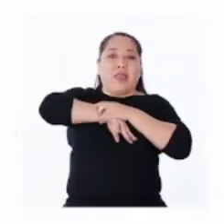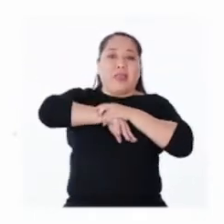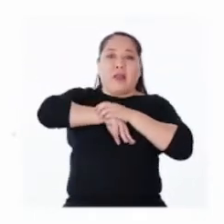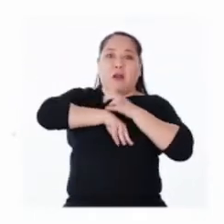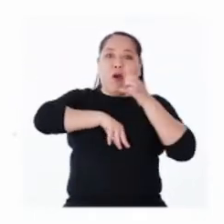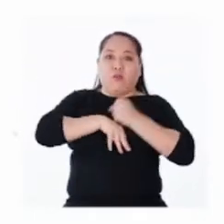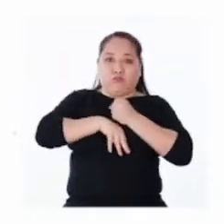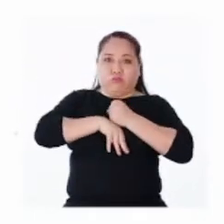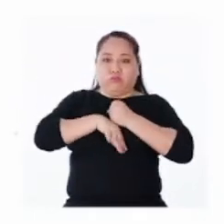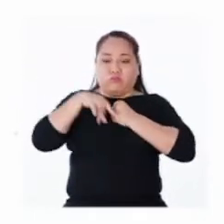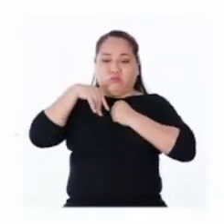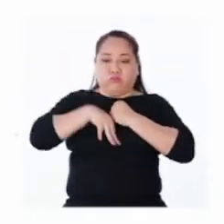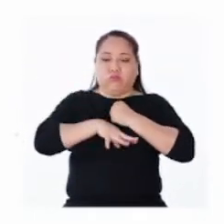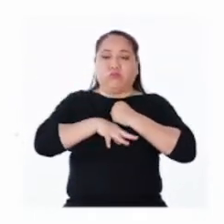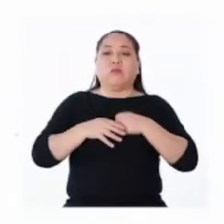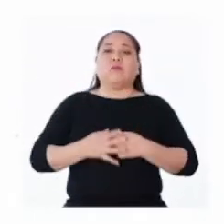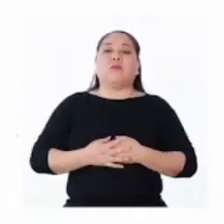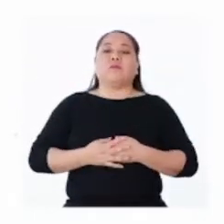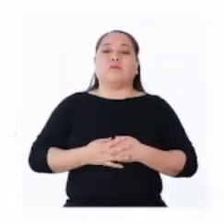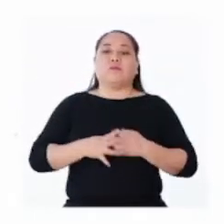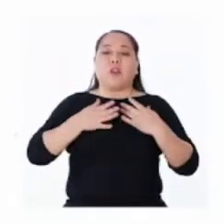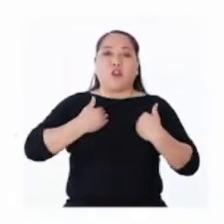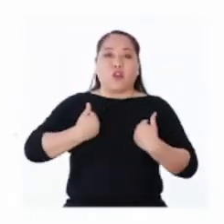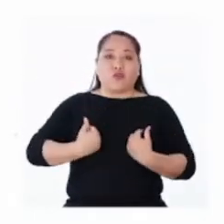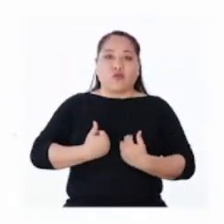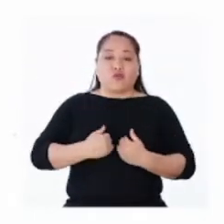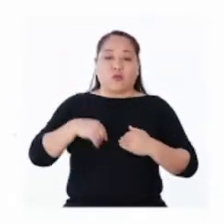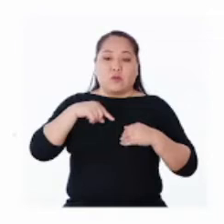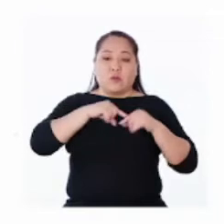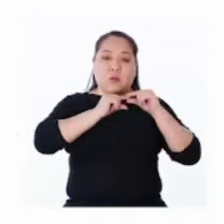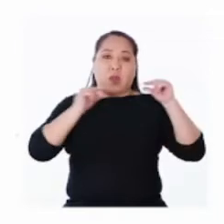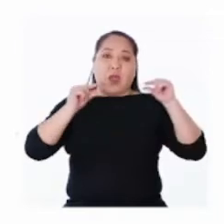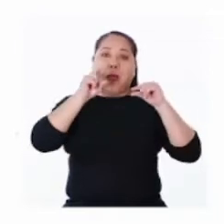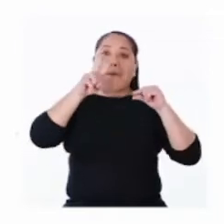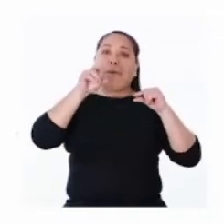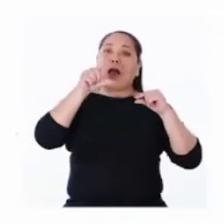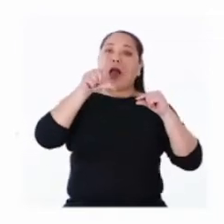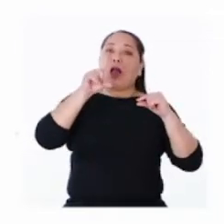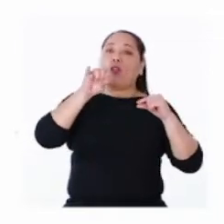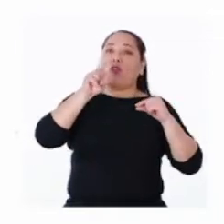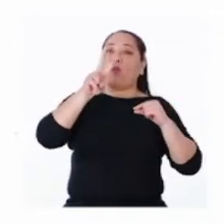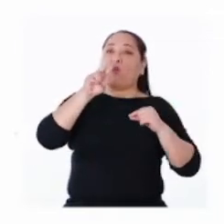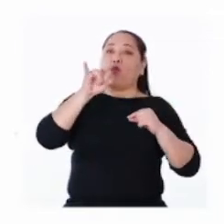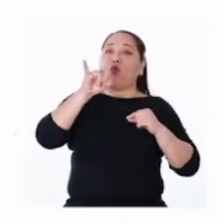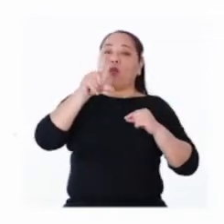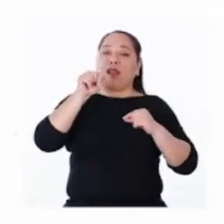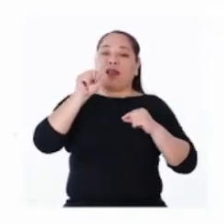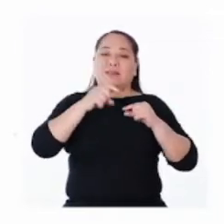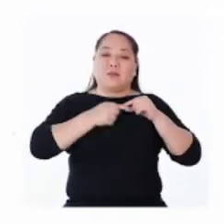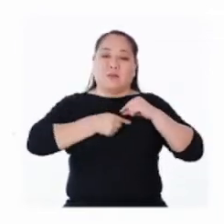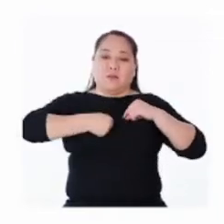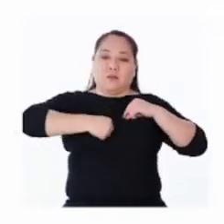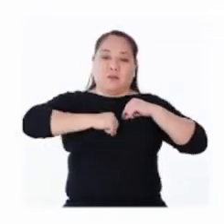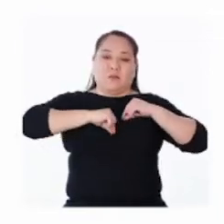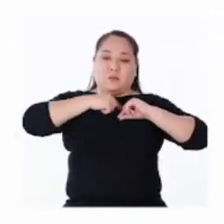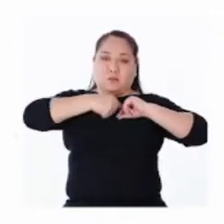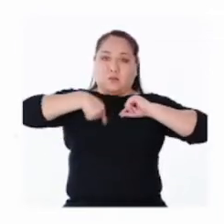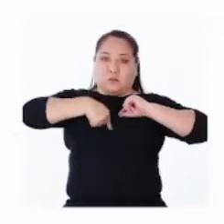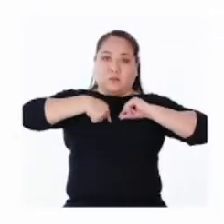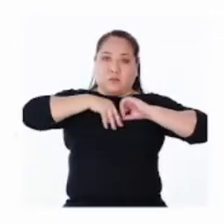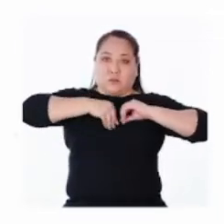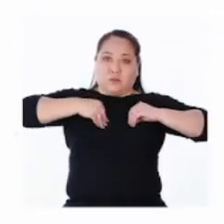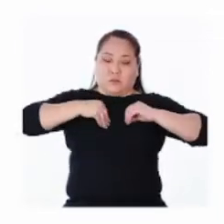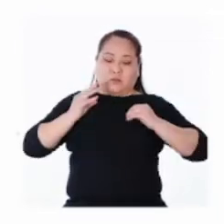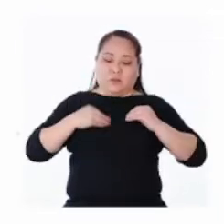las aurículas. Los bordes de estas válvulas están sostenidos por tendones, fijados a las